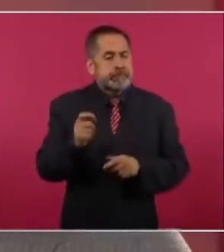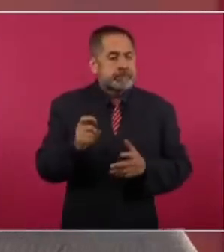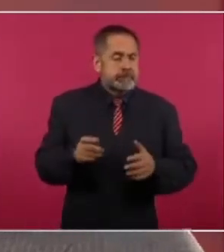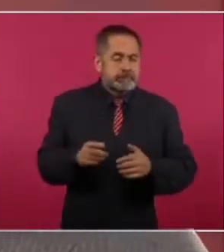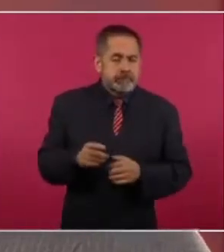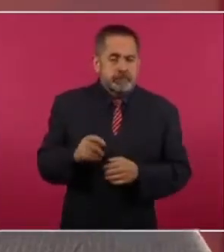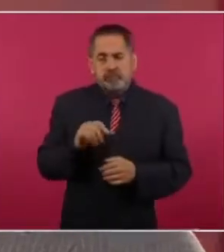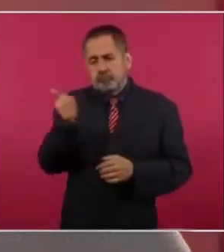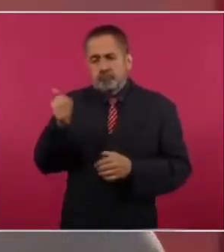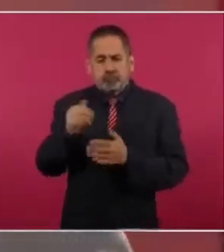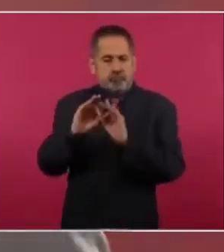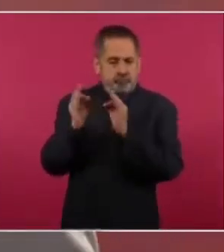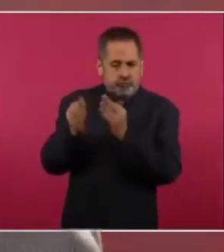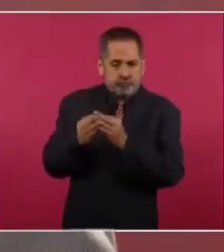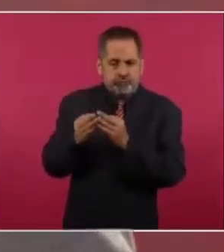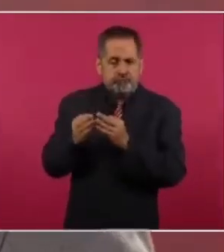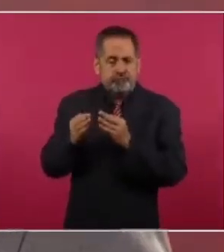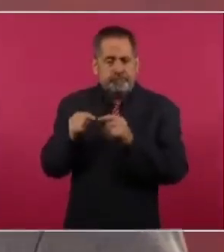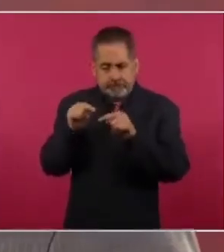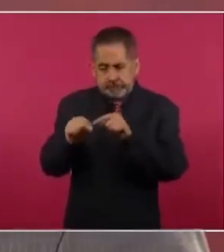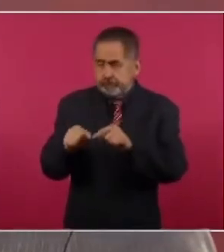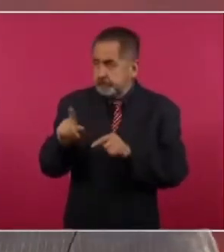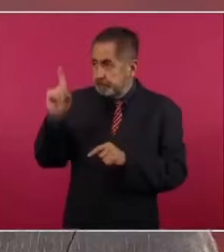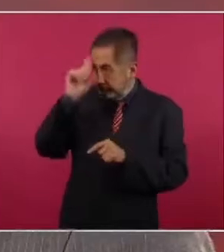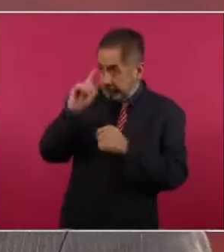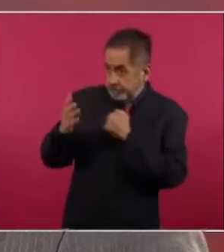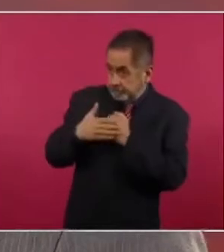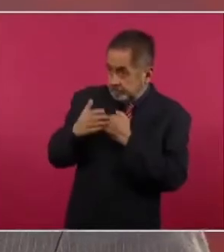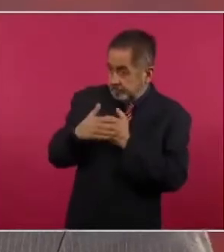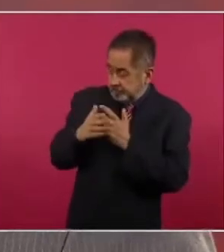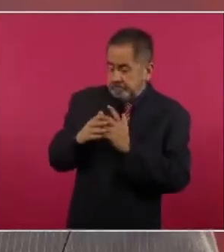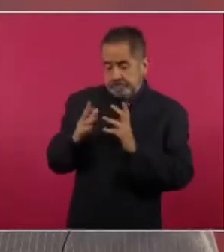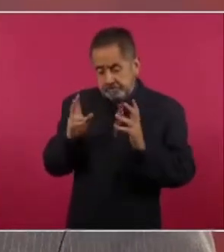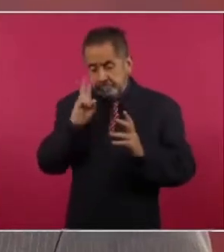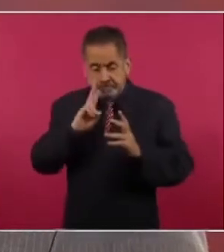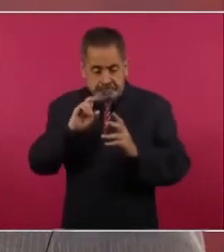un procedimiento que están recomendando los técnicos